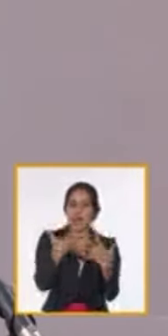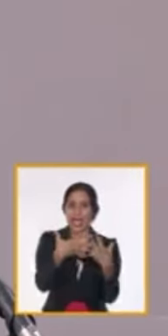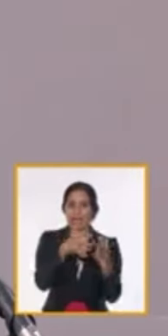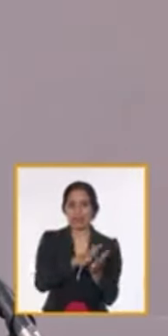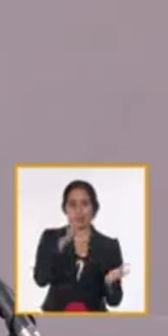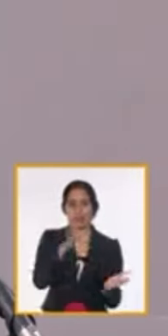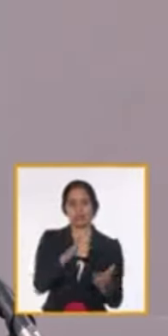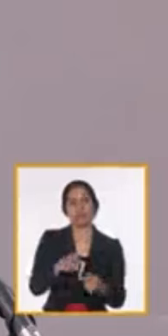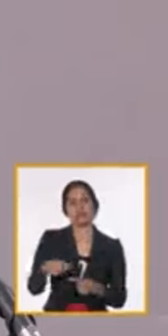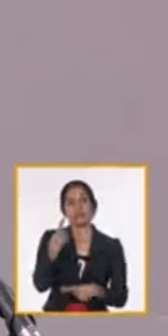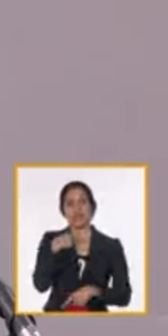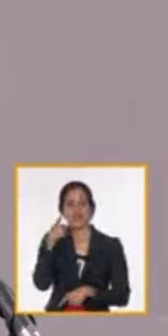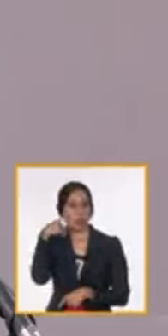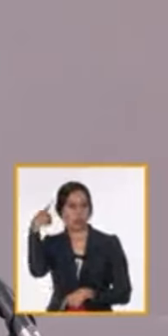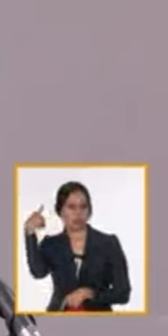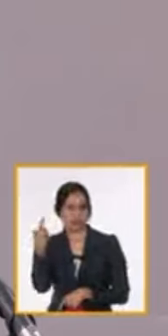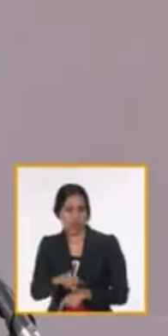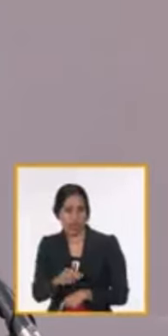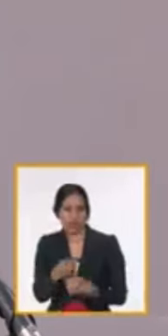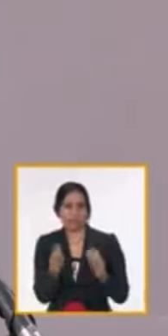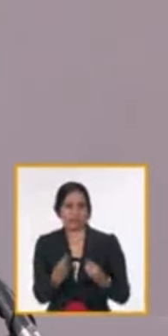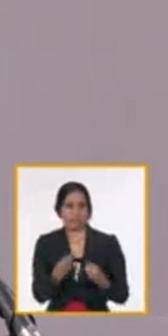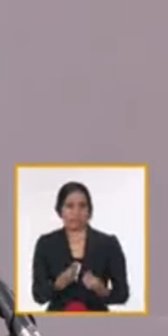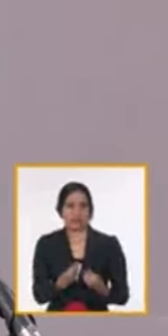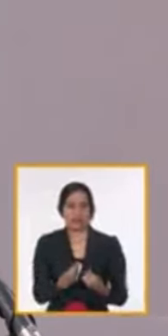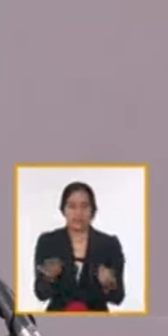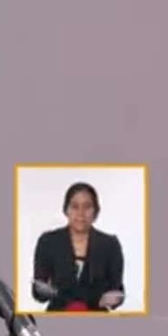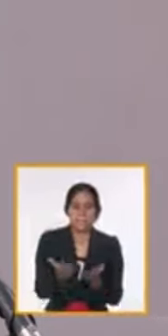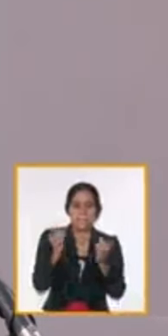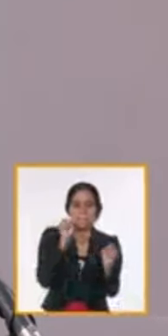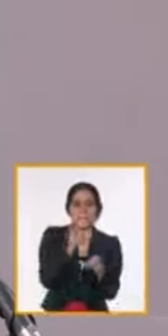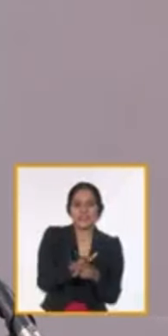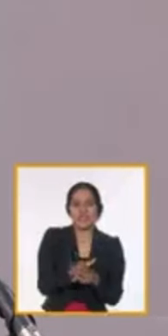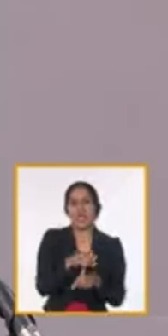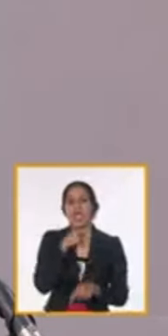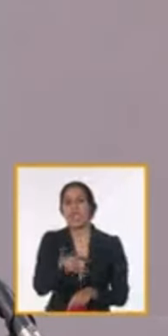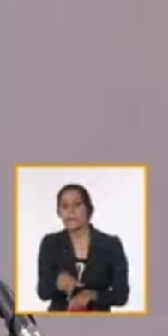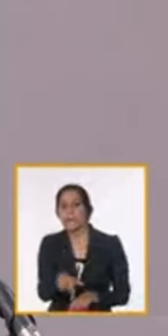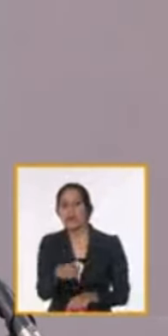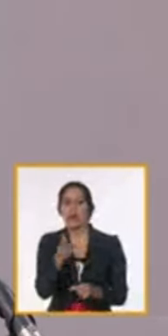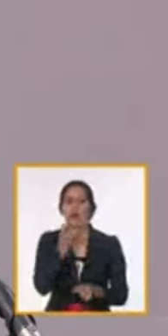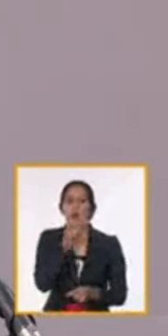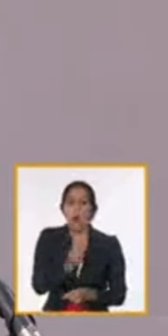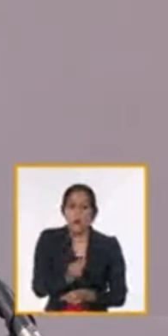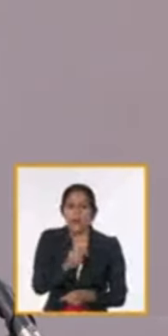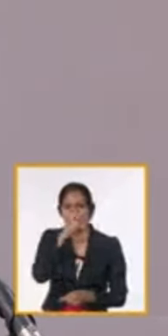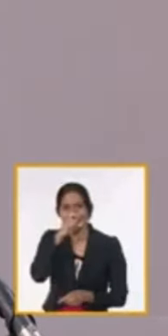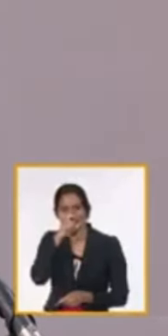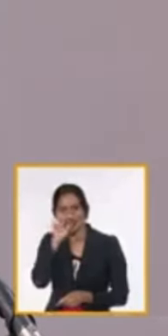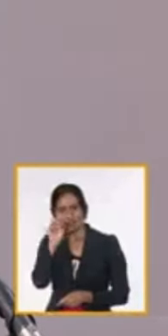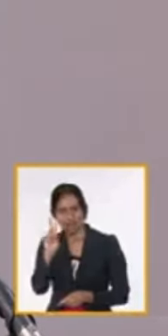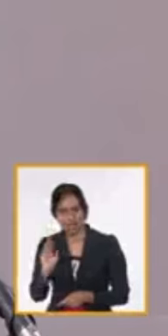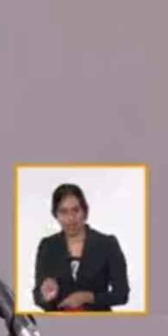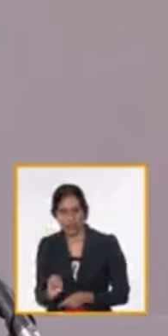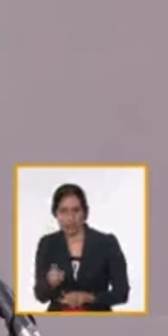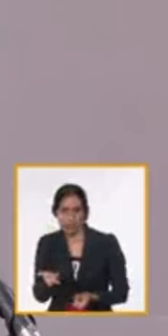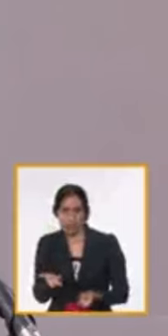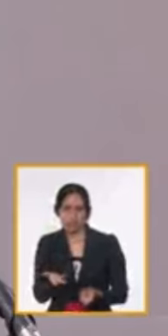cuenta. ¿Qué mueve a un muchacho de 20 años a dejar sus